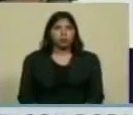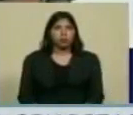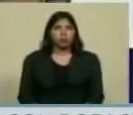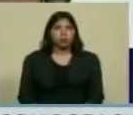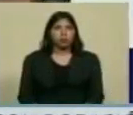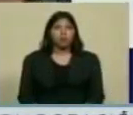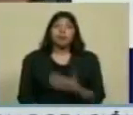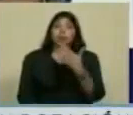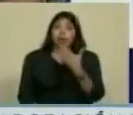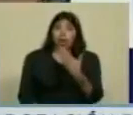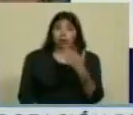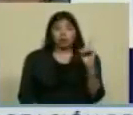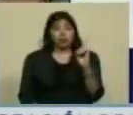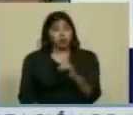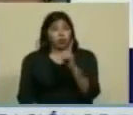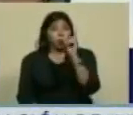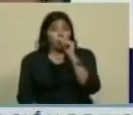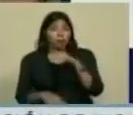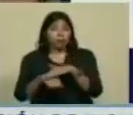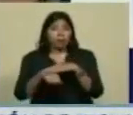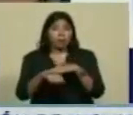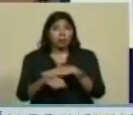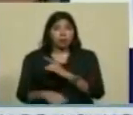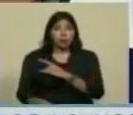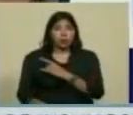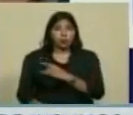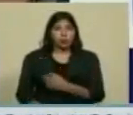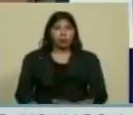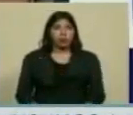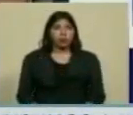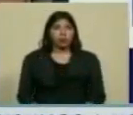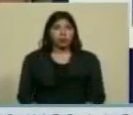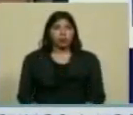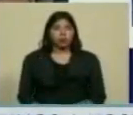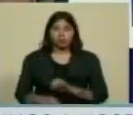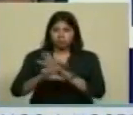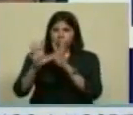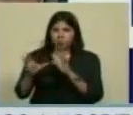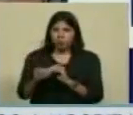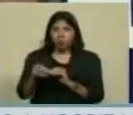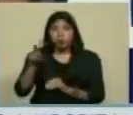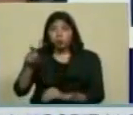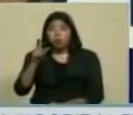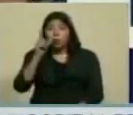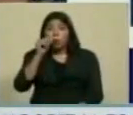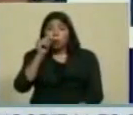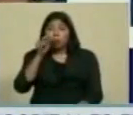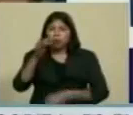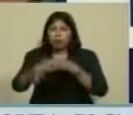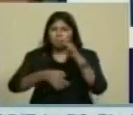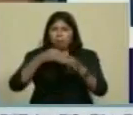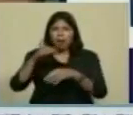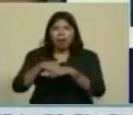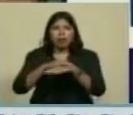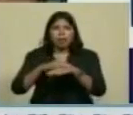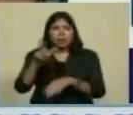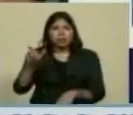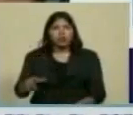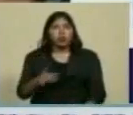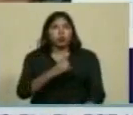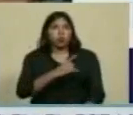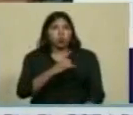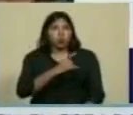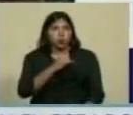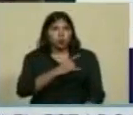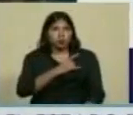Agradecemos la intervención del ministro Roa. Así es, escuchábamos parte de las palabras del ministro del Poder Popular para Educación Universitaria,